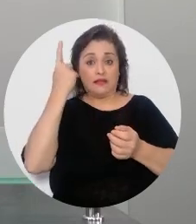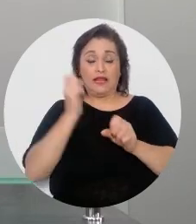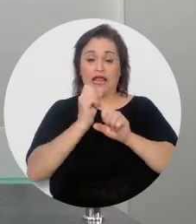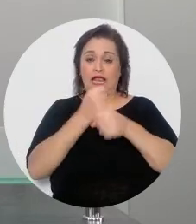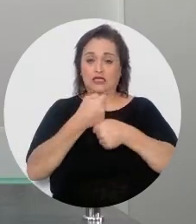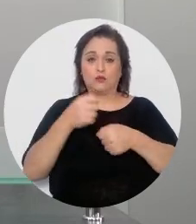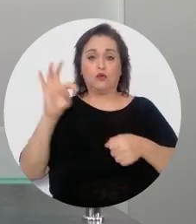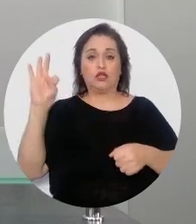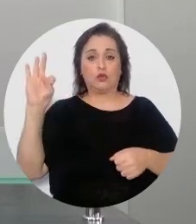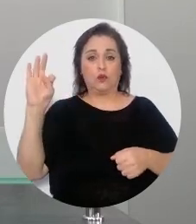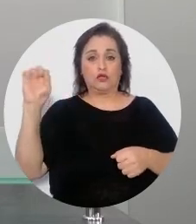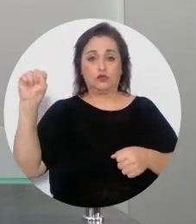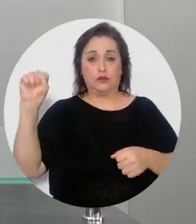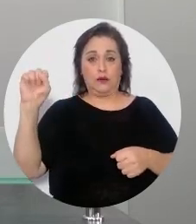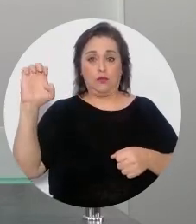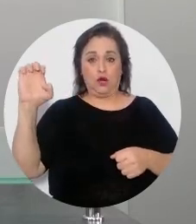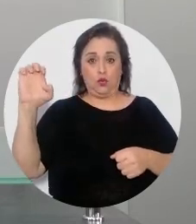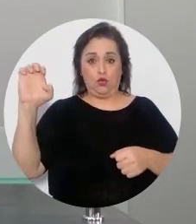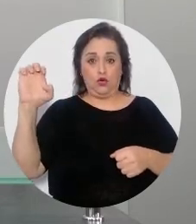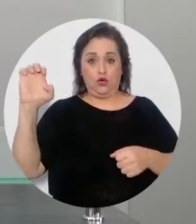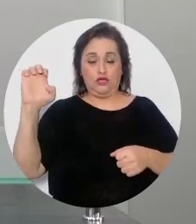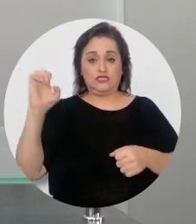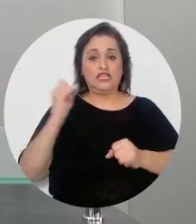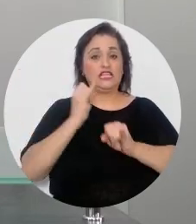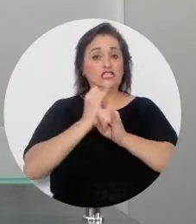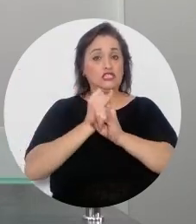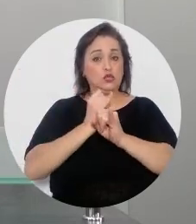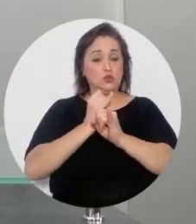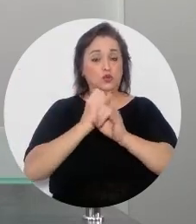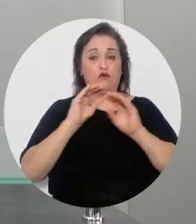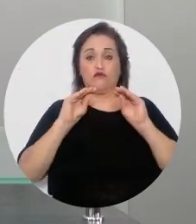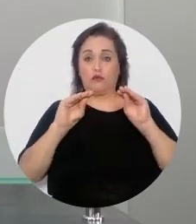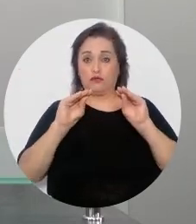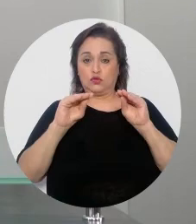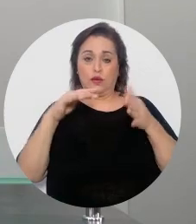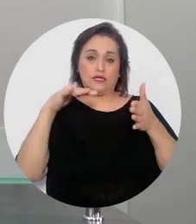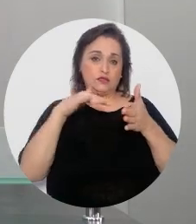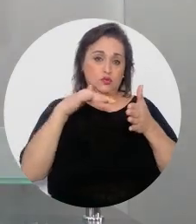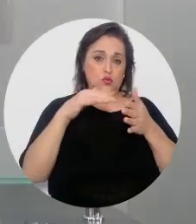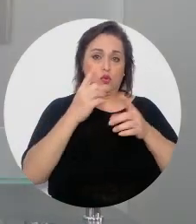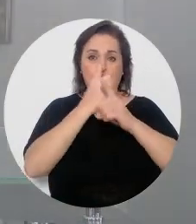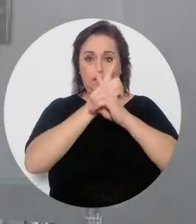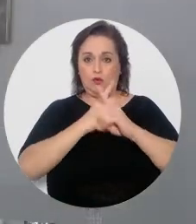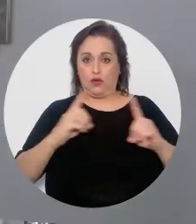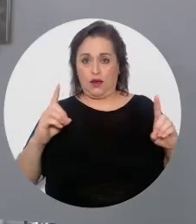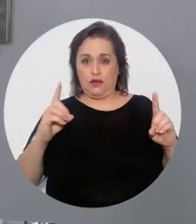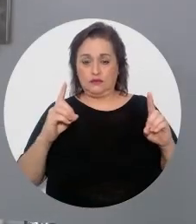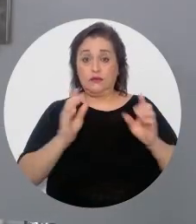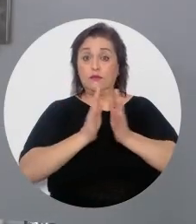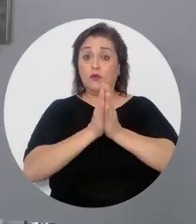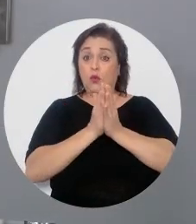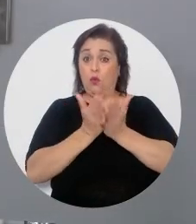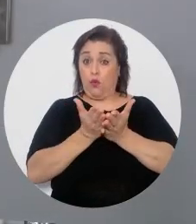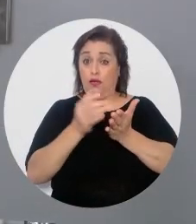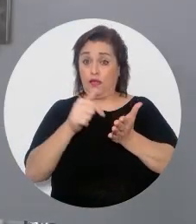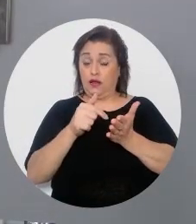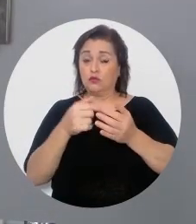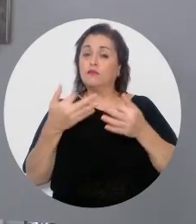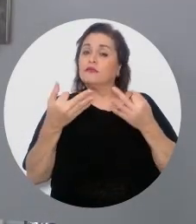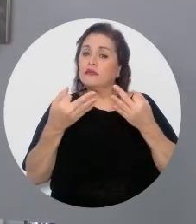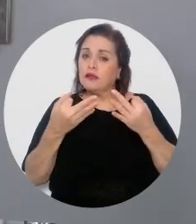elaborada por el Tribunal Supremo de Elecciones y su Instituto de Formación y Estudios en Democracia. En este